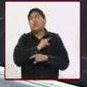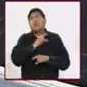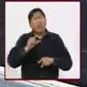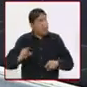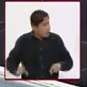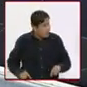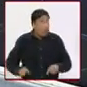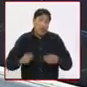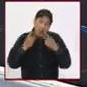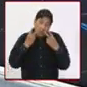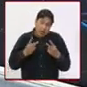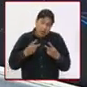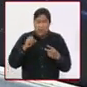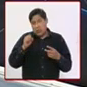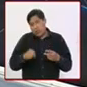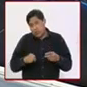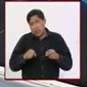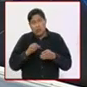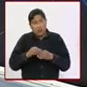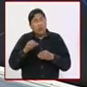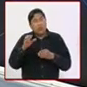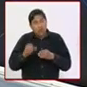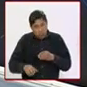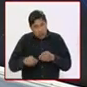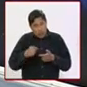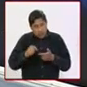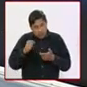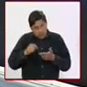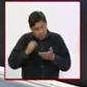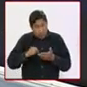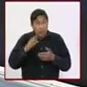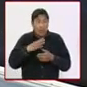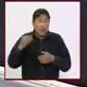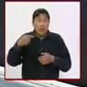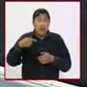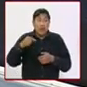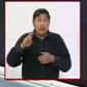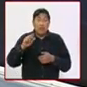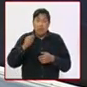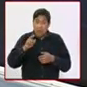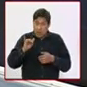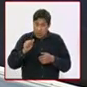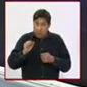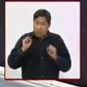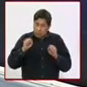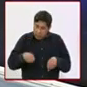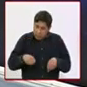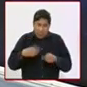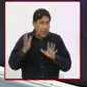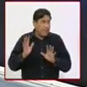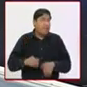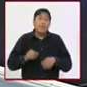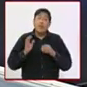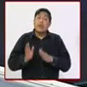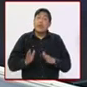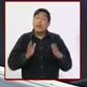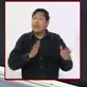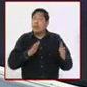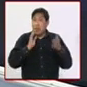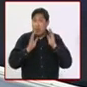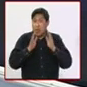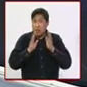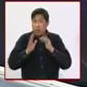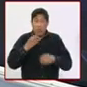gobernación para ver que se pueda cumplir con los requisitos. Y Guavirá puede oficiar de local en el Gilberto Parada de Montero. Hablamos del plantel